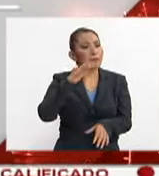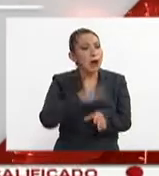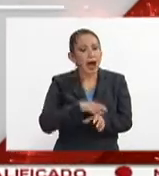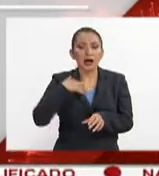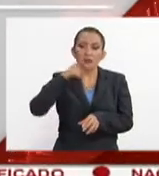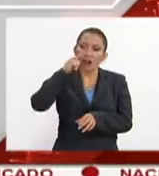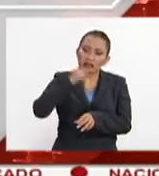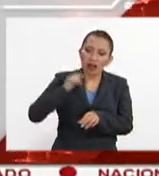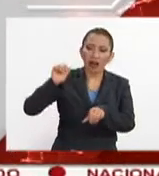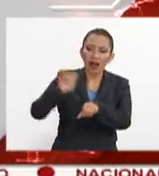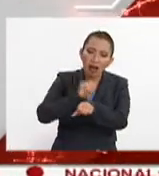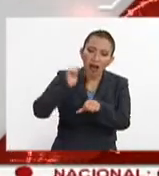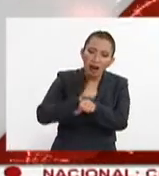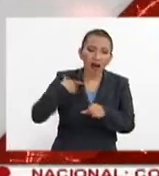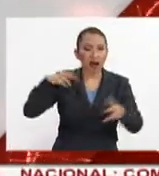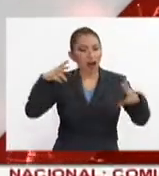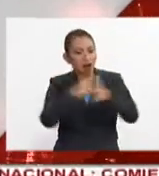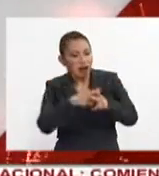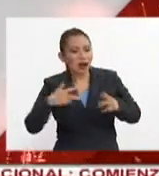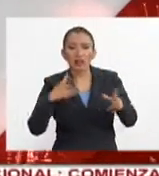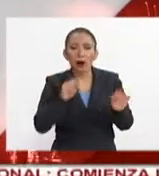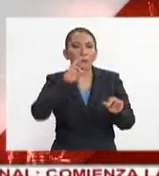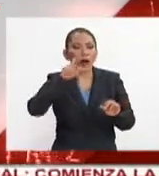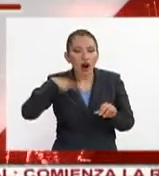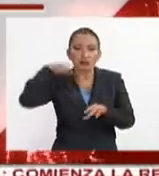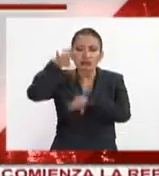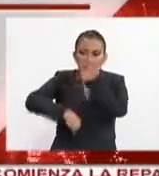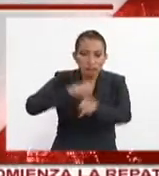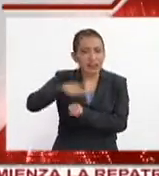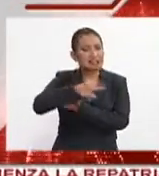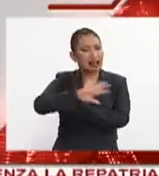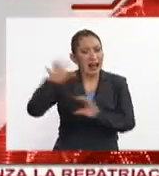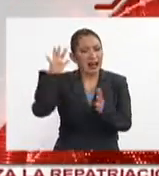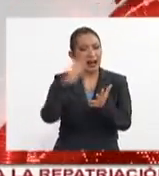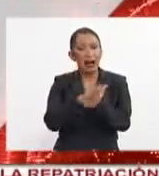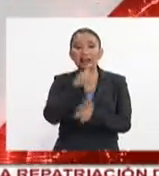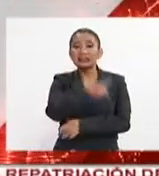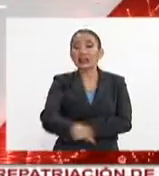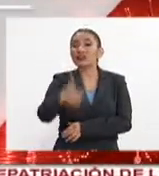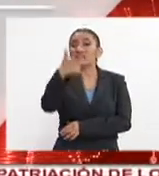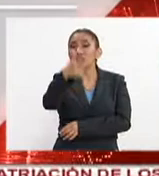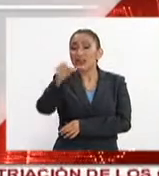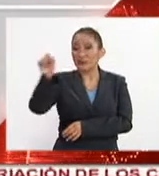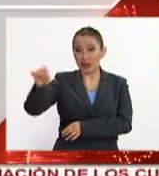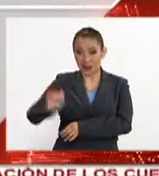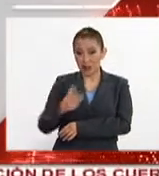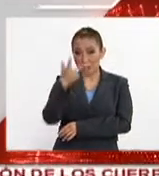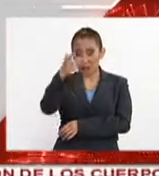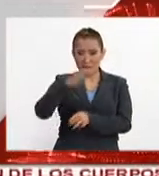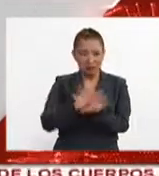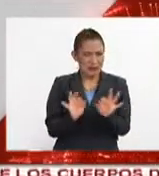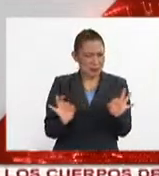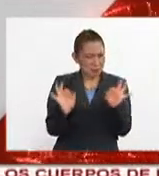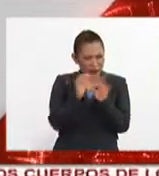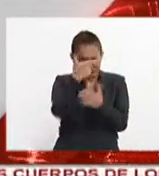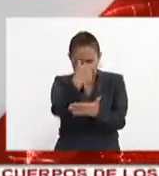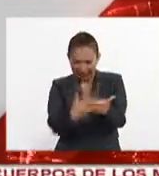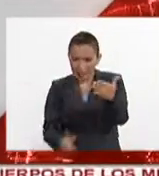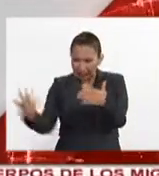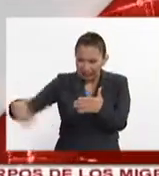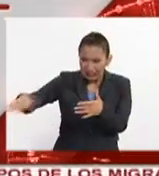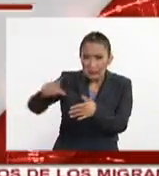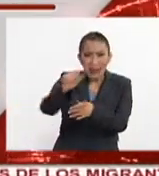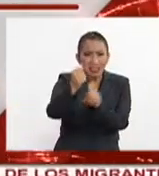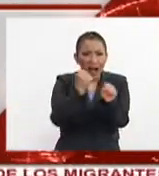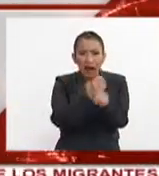más patrullajes, en lugar de enfrentarse en bulevares, vamos por los delincuentes. Hemos detenido a 107 de los 122 más importantes, buscados por